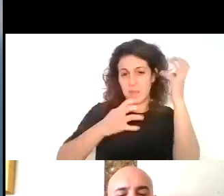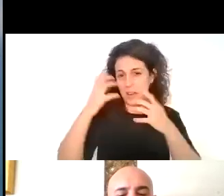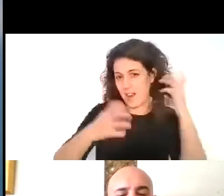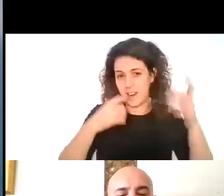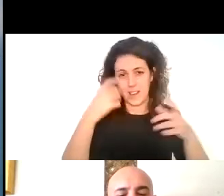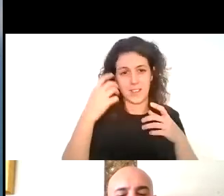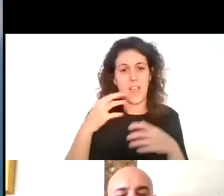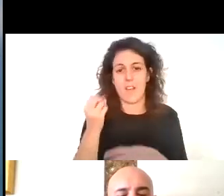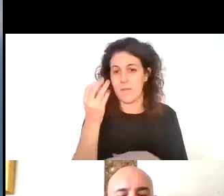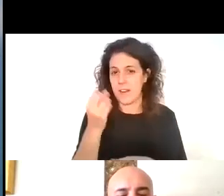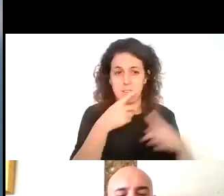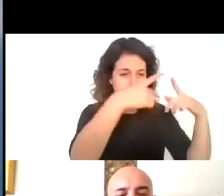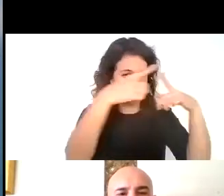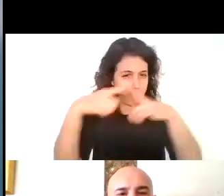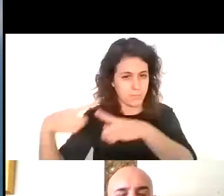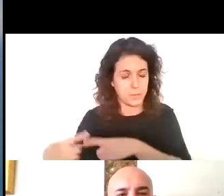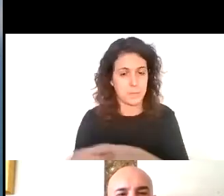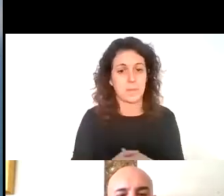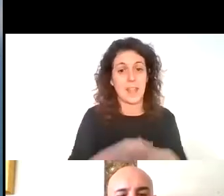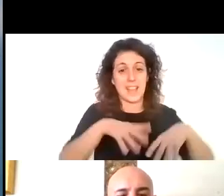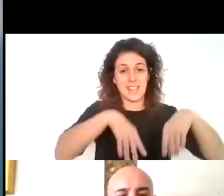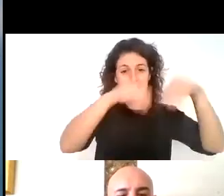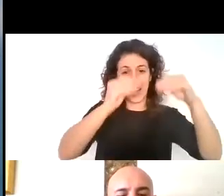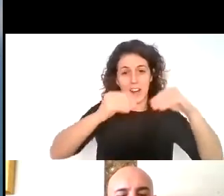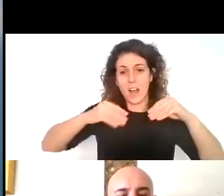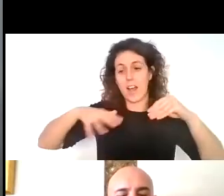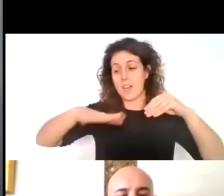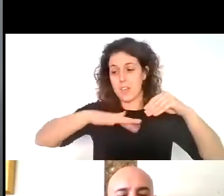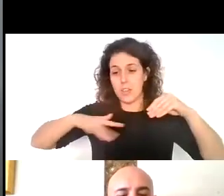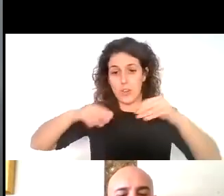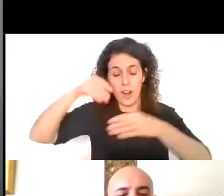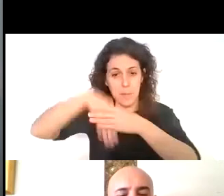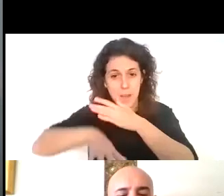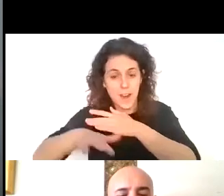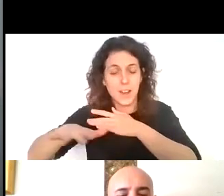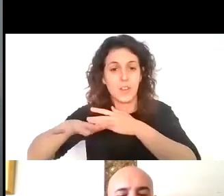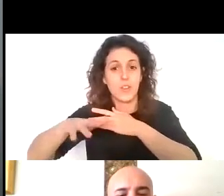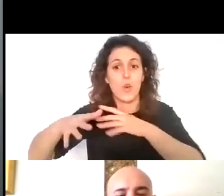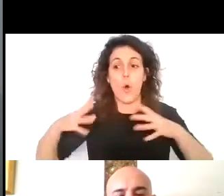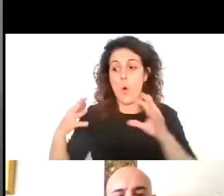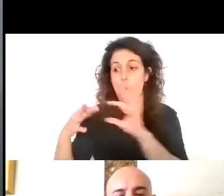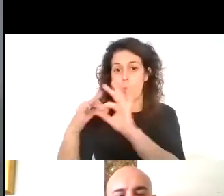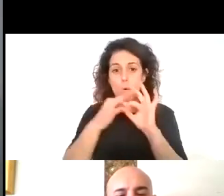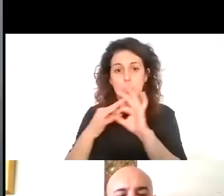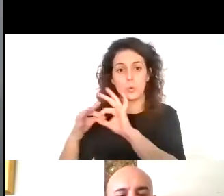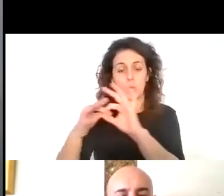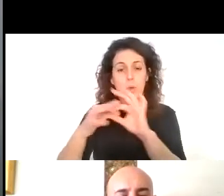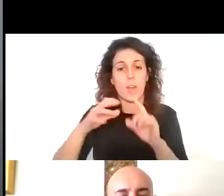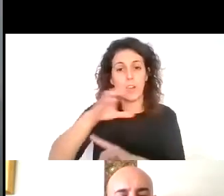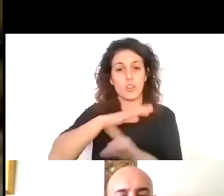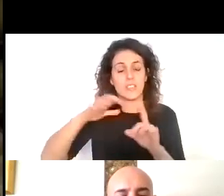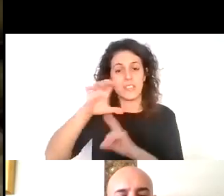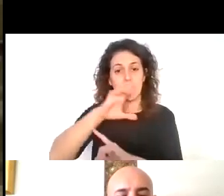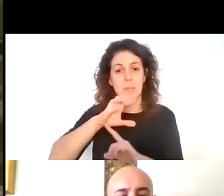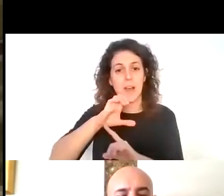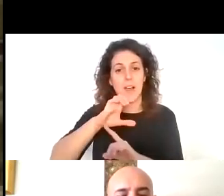biodiversidad. La sierra y los fondos marinos que la rodean conforman un conjunto de ecosistemas de incalculable